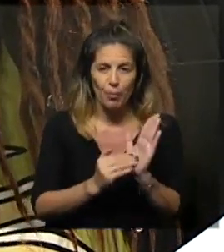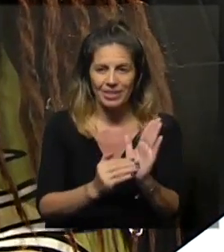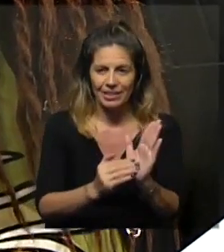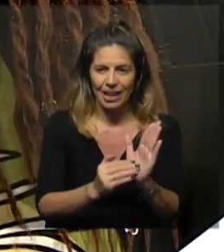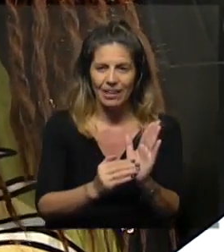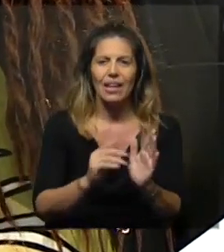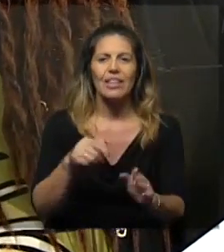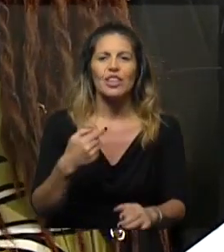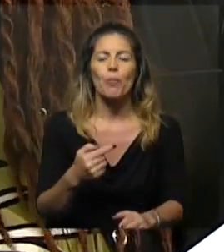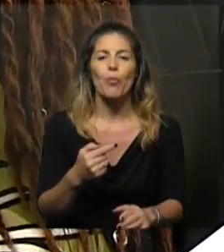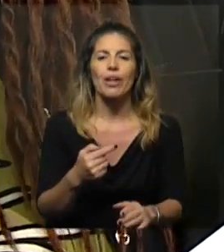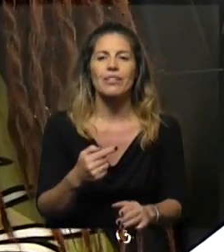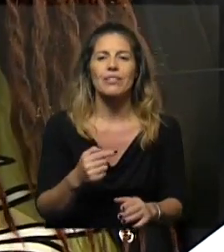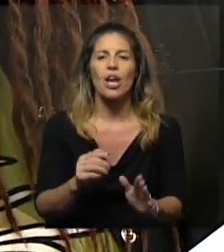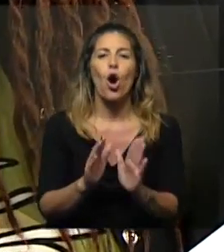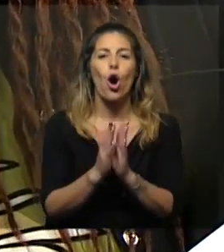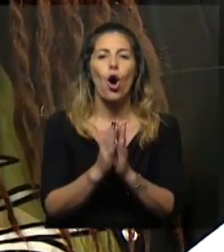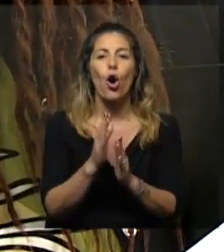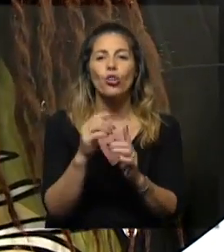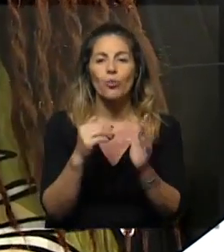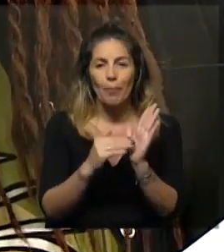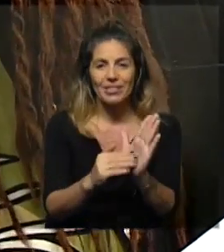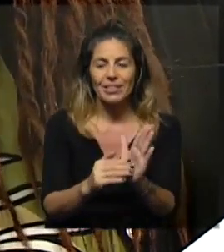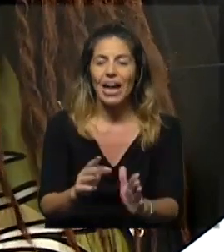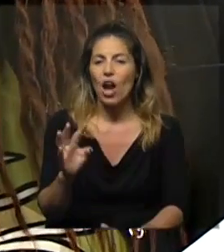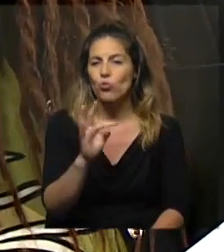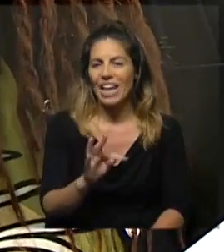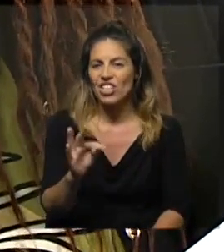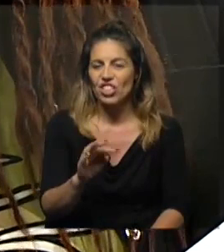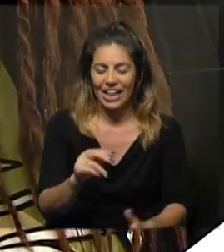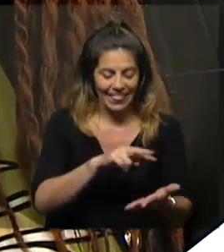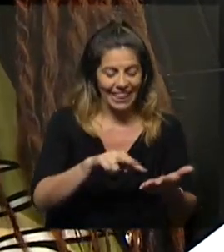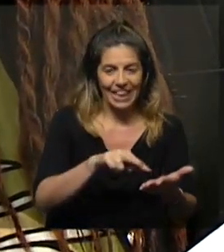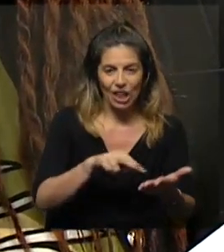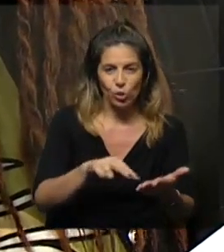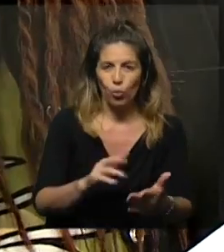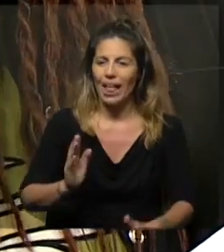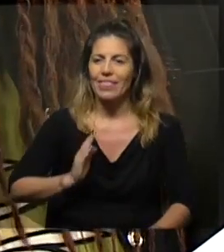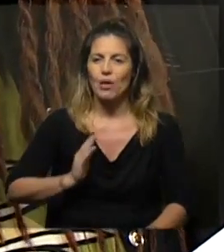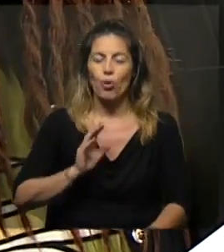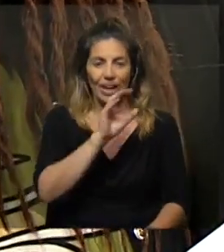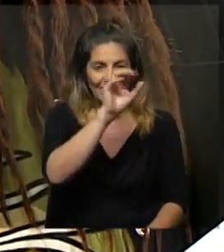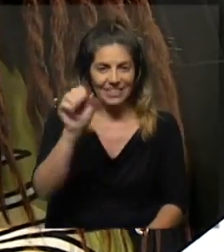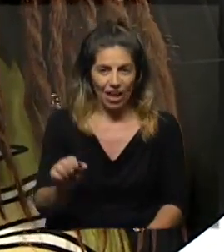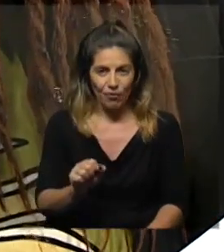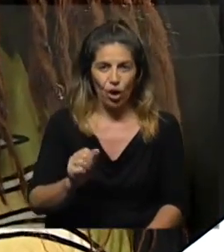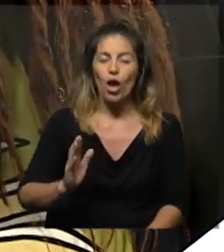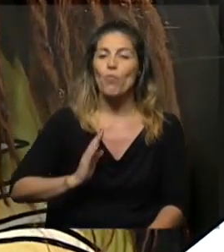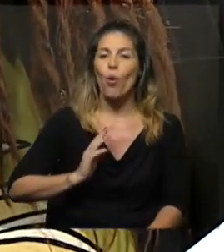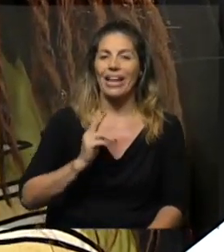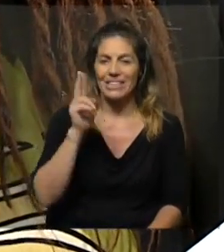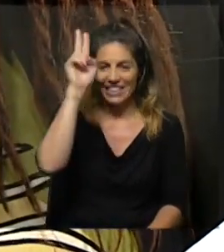se va a presentar el interseccionados que es un taller de lectura de mujeres afro y mujeres indígenas